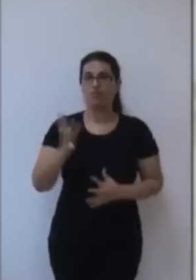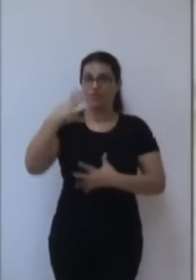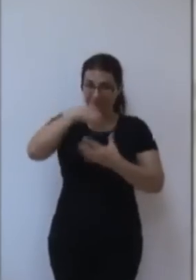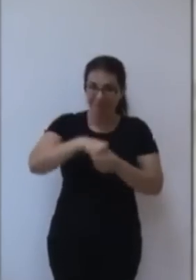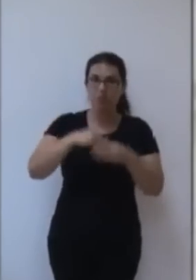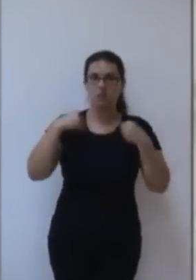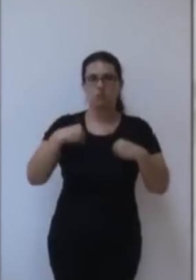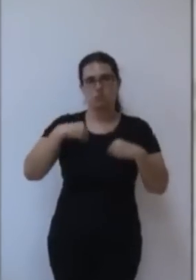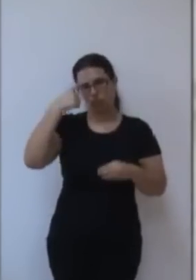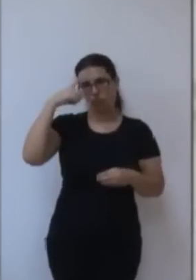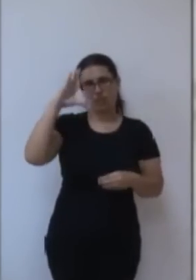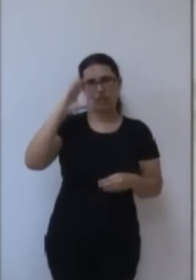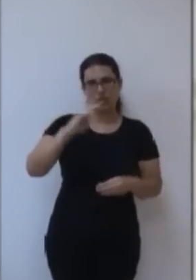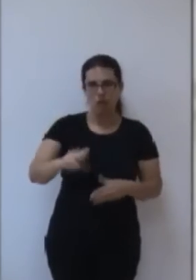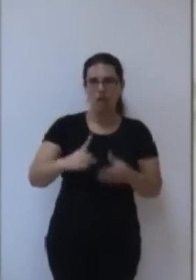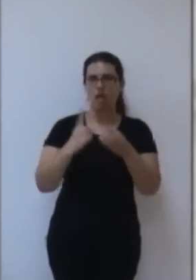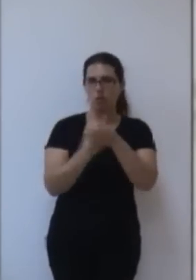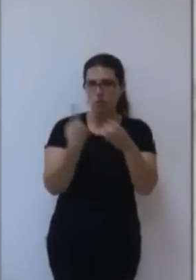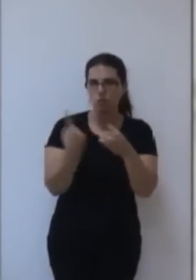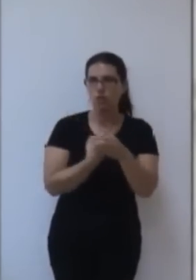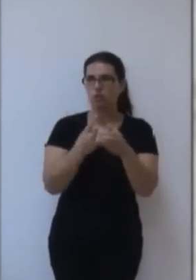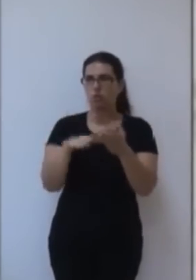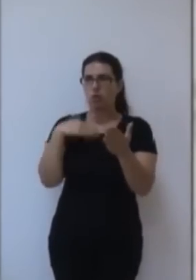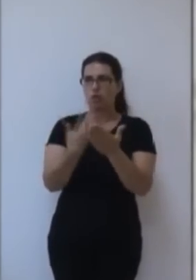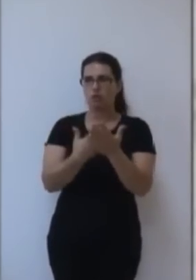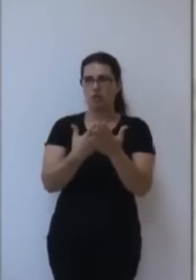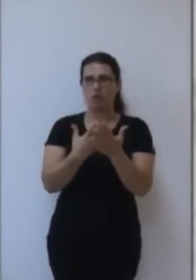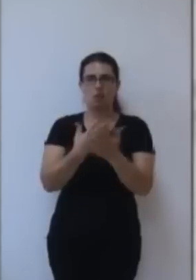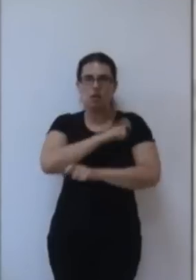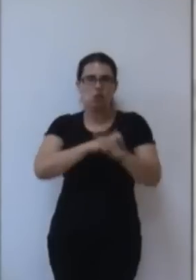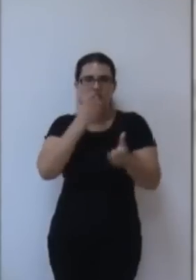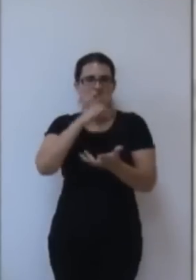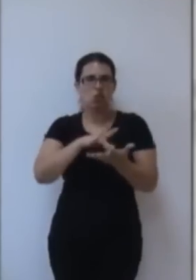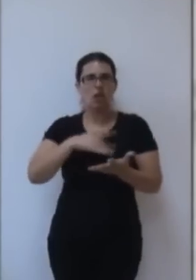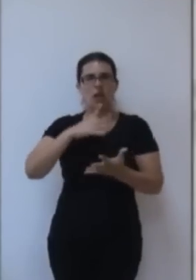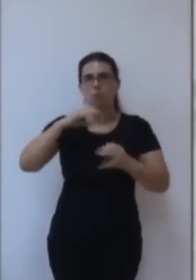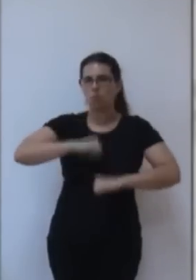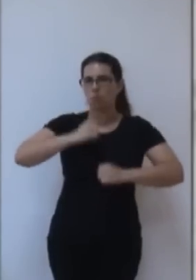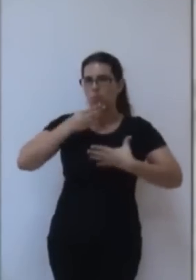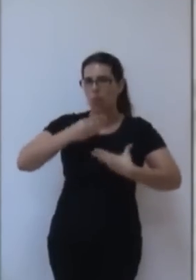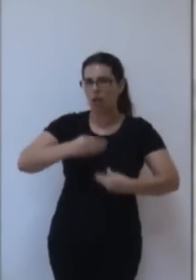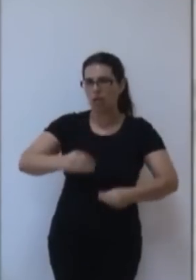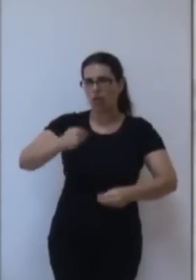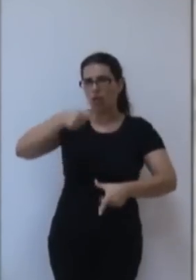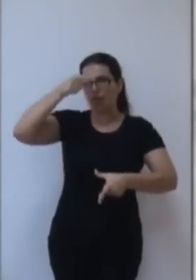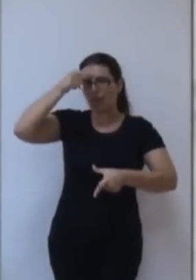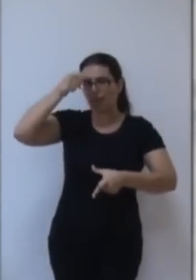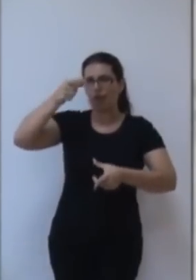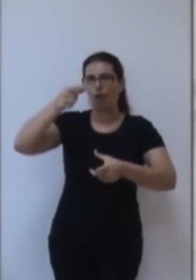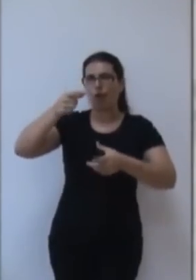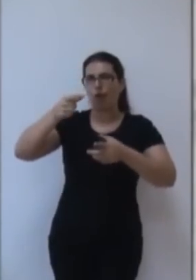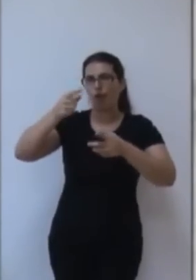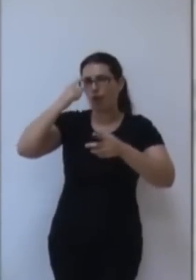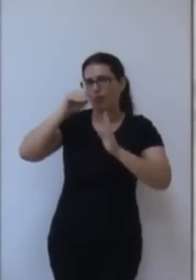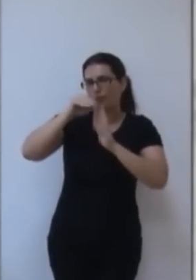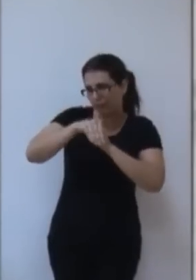la discapacidad intelectual, el autismo y los déficits cognitivos que puedan tener personas mayores o personas con trastornos mentales.